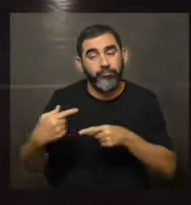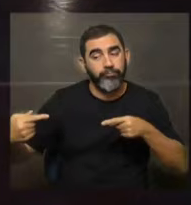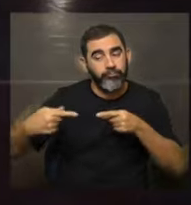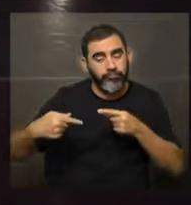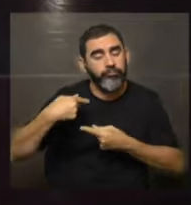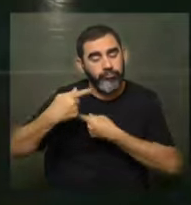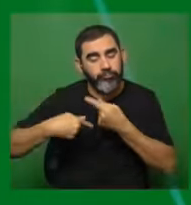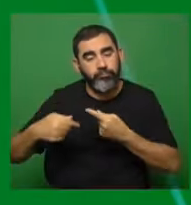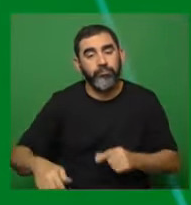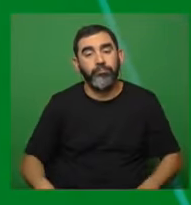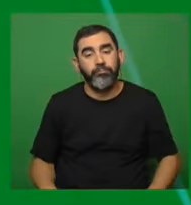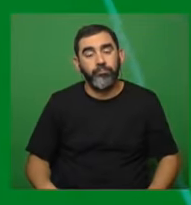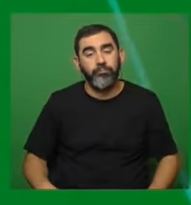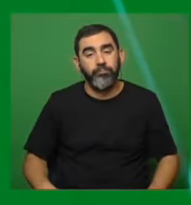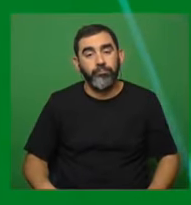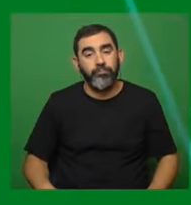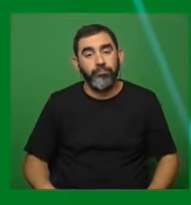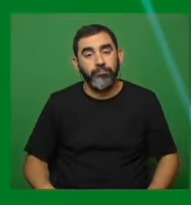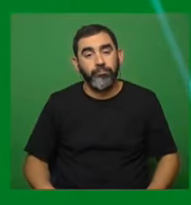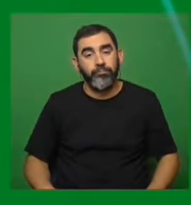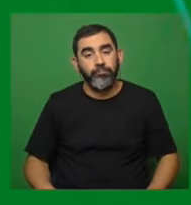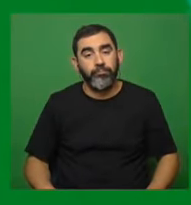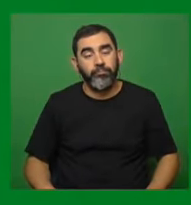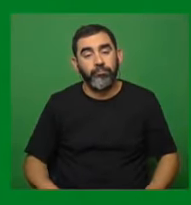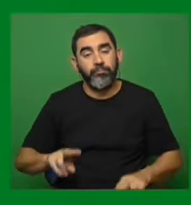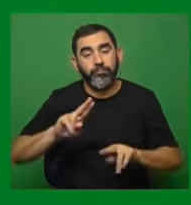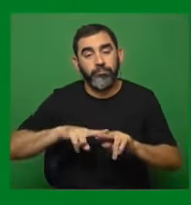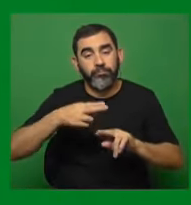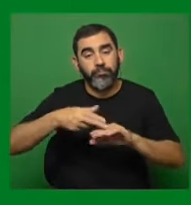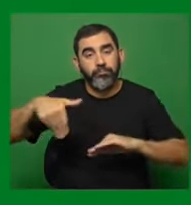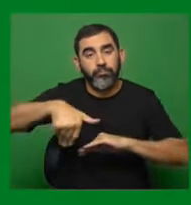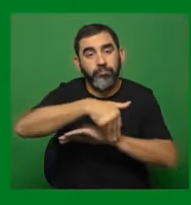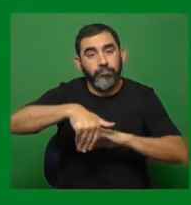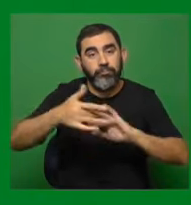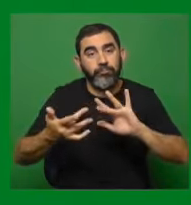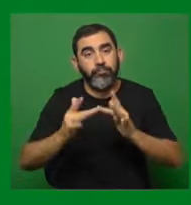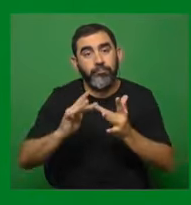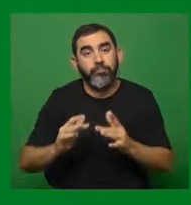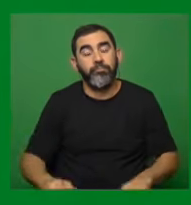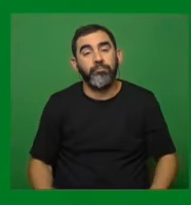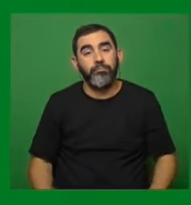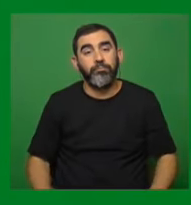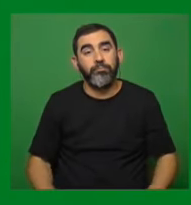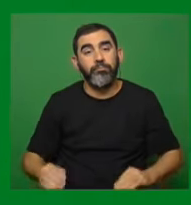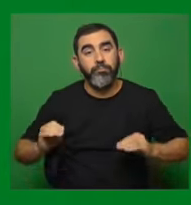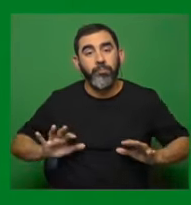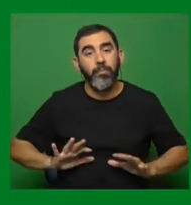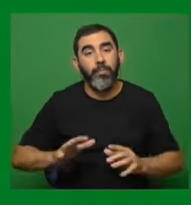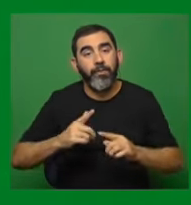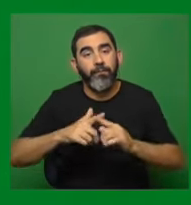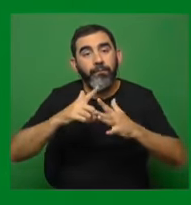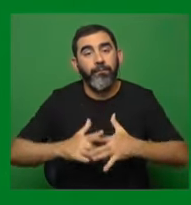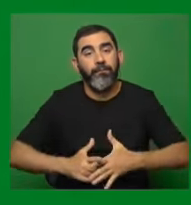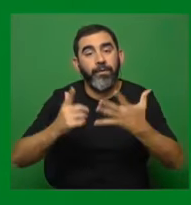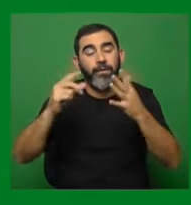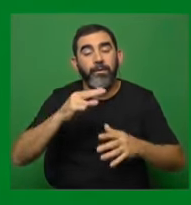continúan Bueno muy bien Vamos a salir una vez más de los estudios de TV ciudad nos seguimos preparando para los festejos